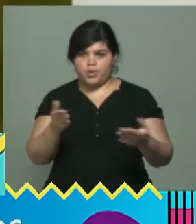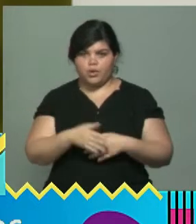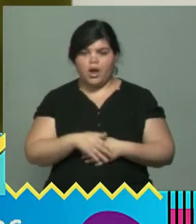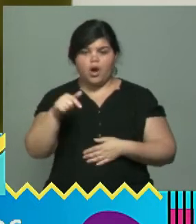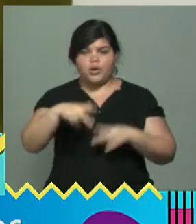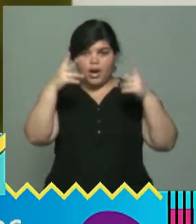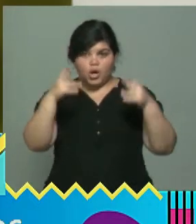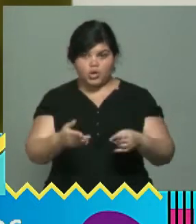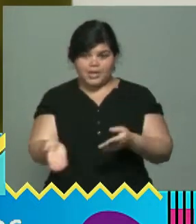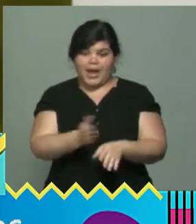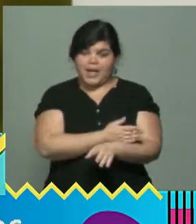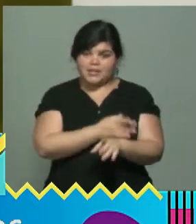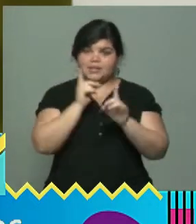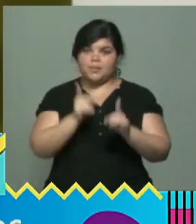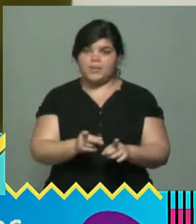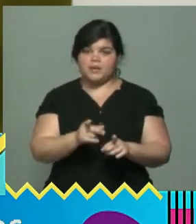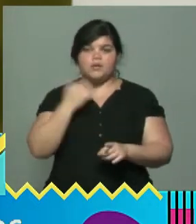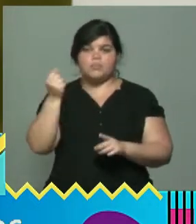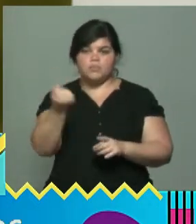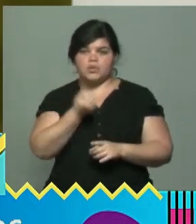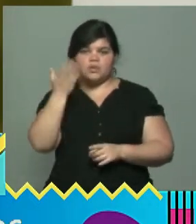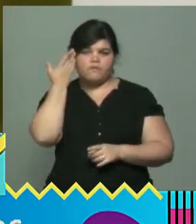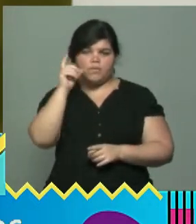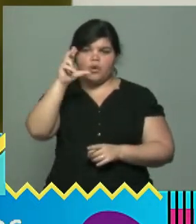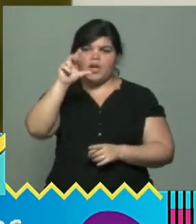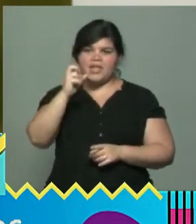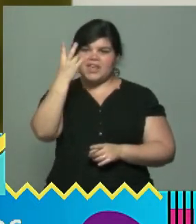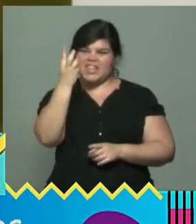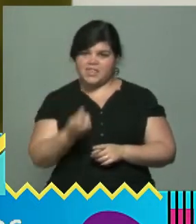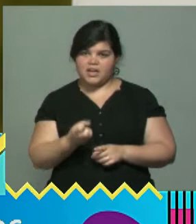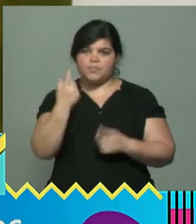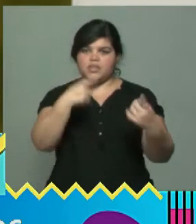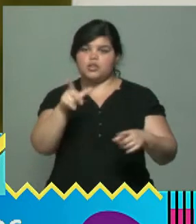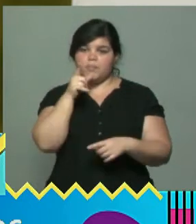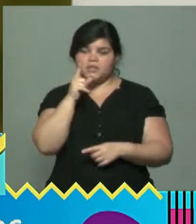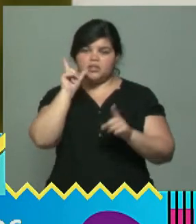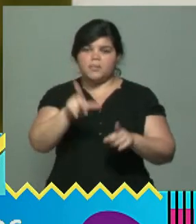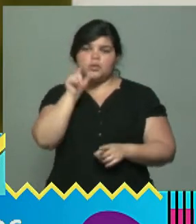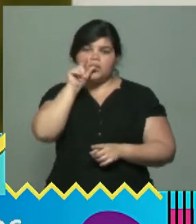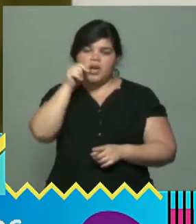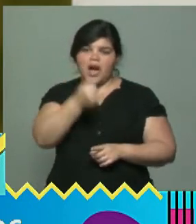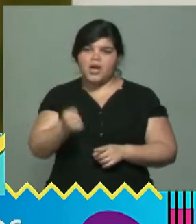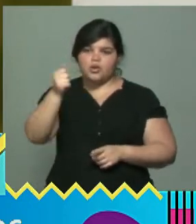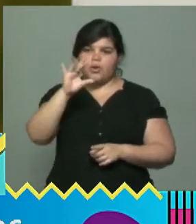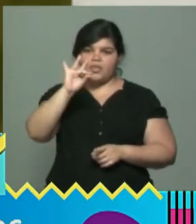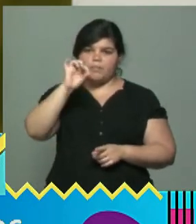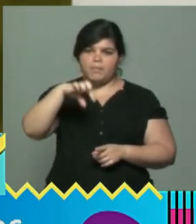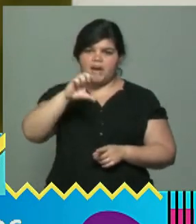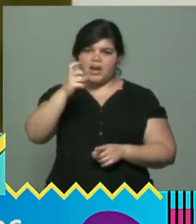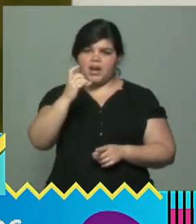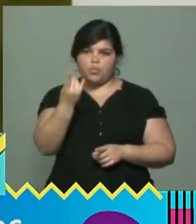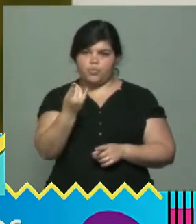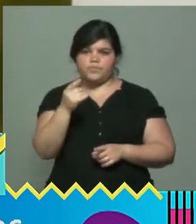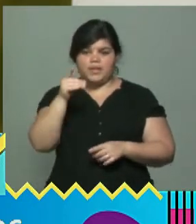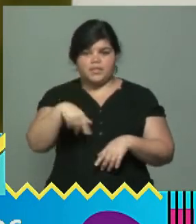a ir a un corte, antes los invitamos a que participen en redes sociales. Estamos en Facebook y en Instagram como Distintos Parecidos y en Twitter como @dpsenalú. Ya venimos